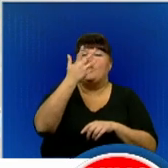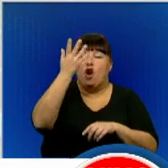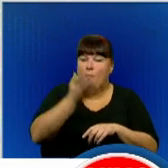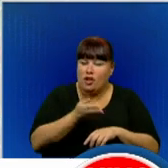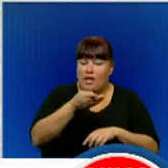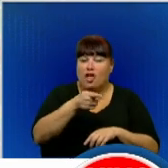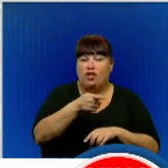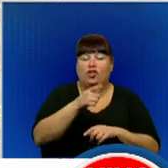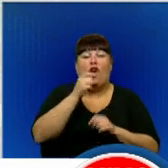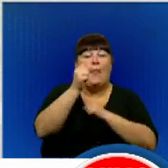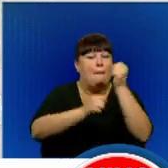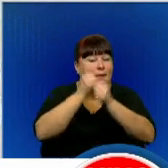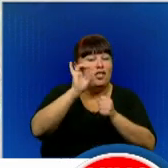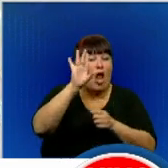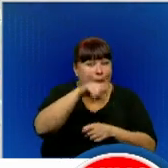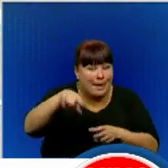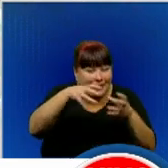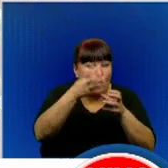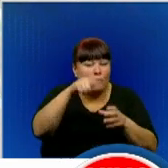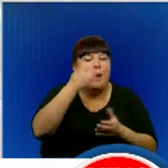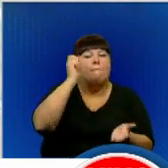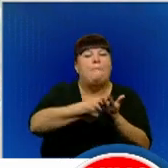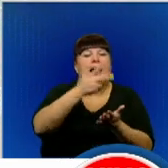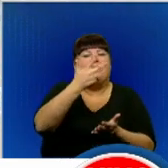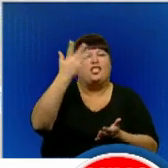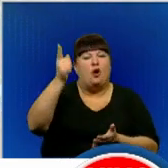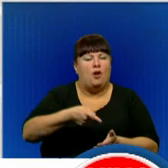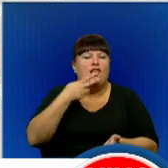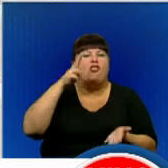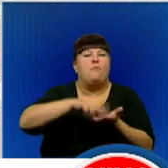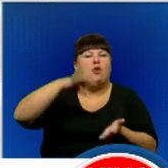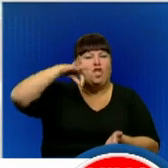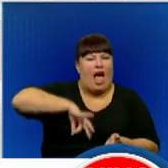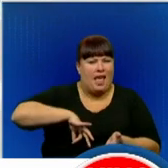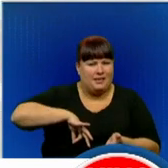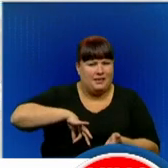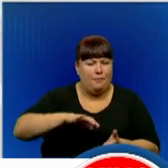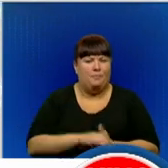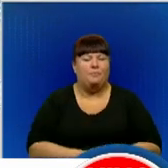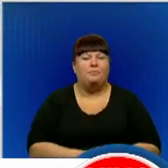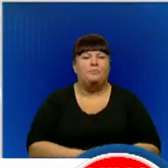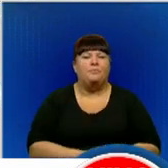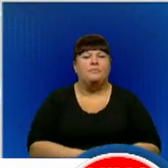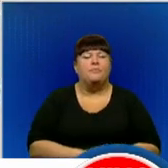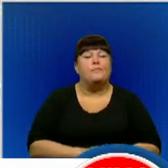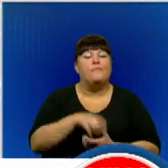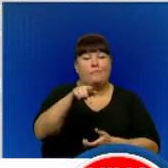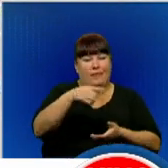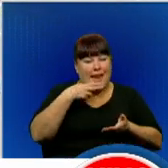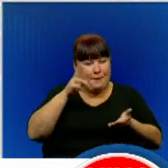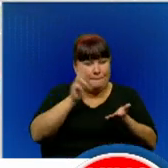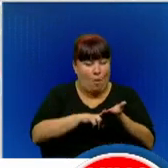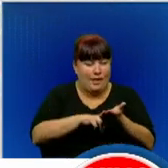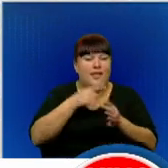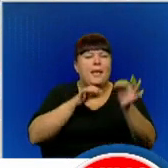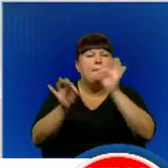por ciento de las empresas pagarán el 35 por ciento del impuesto a las ganancias este sistema tributario establece